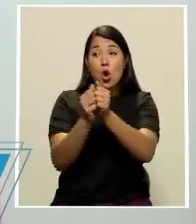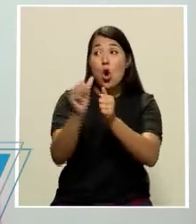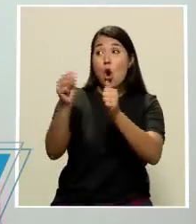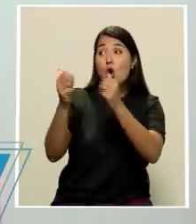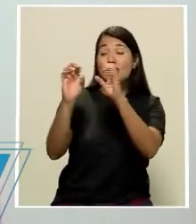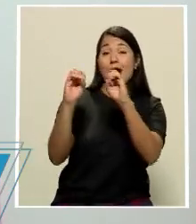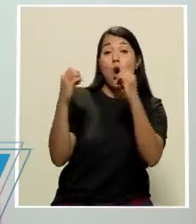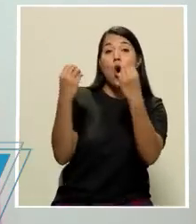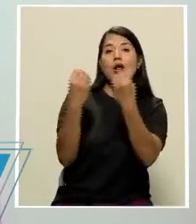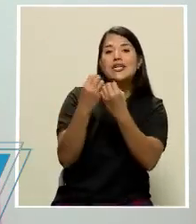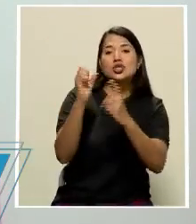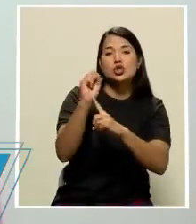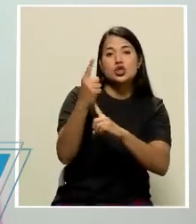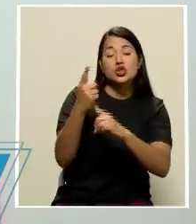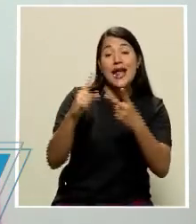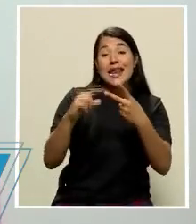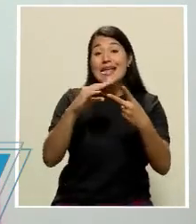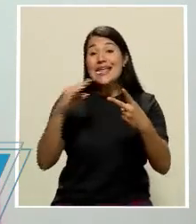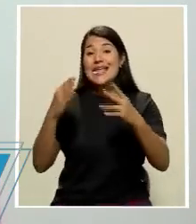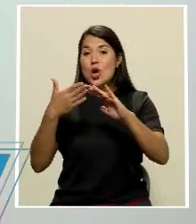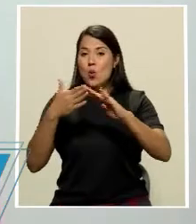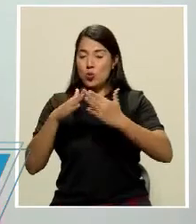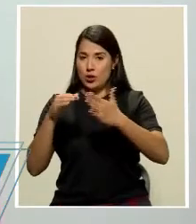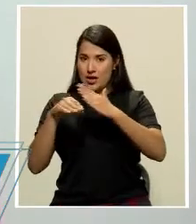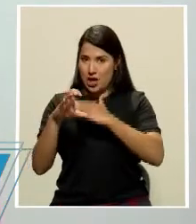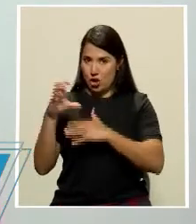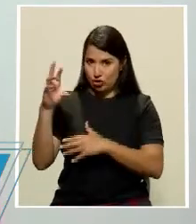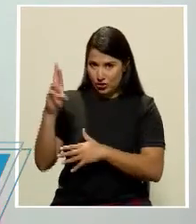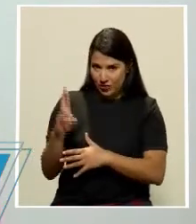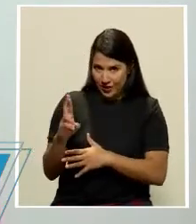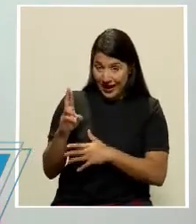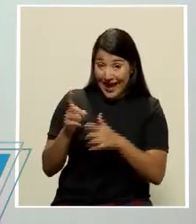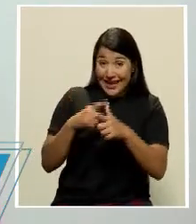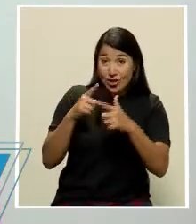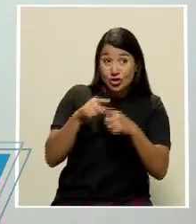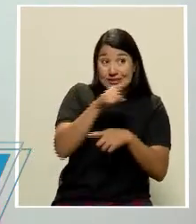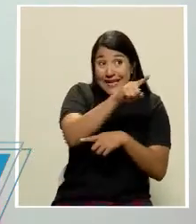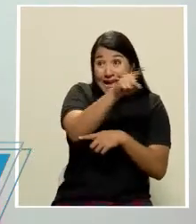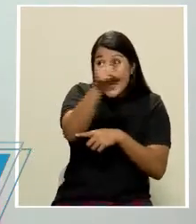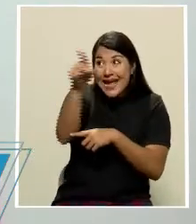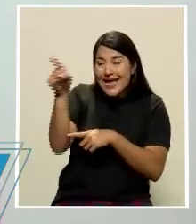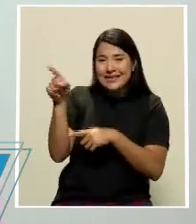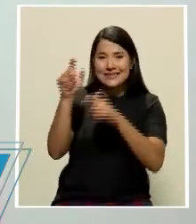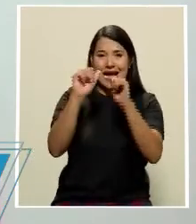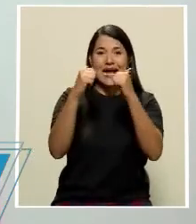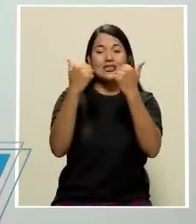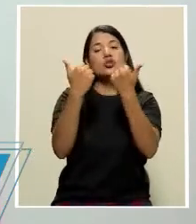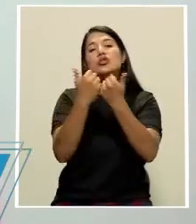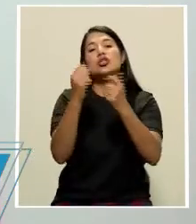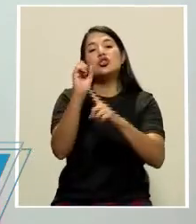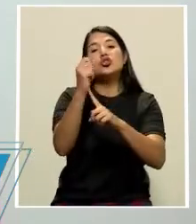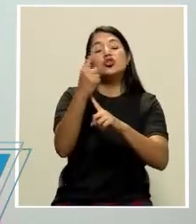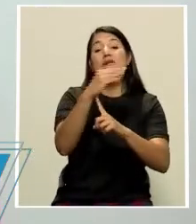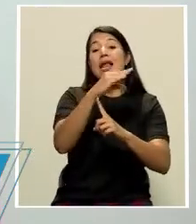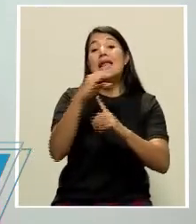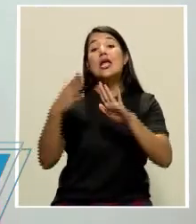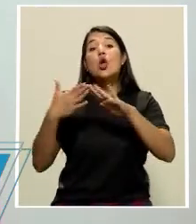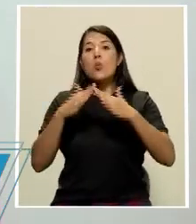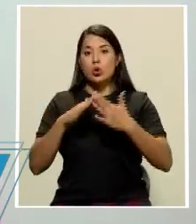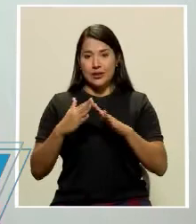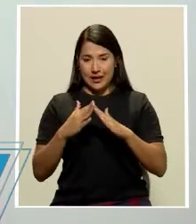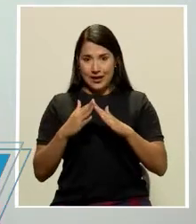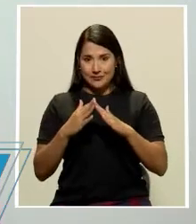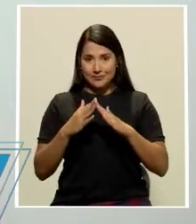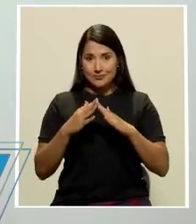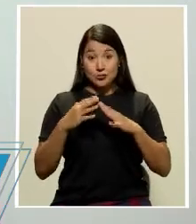y comunitarias en todo el país. Y son estas organizaciones sociales y comunitarias las que hacen la distribución directa a